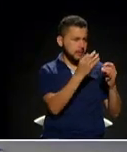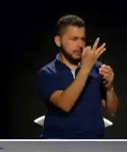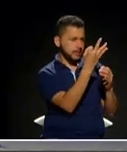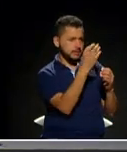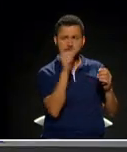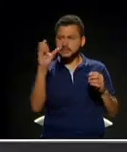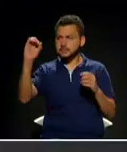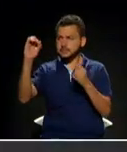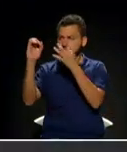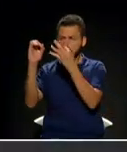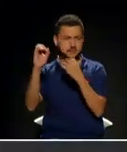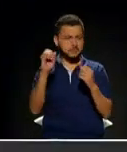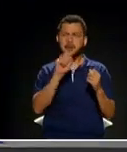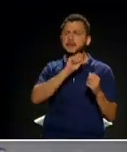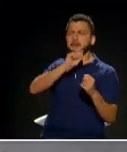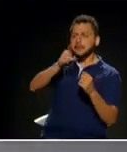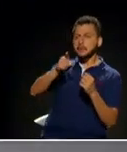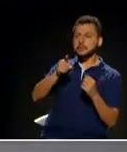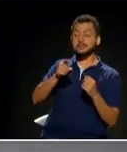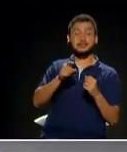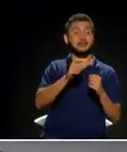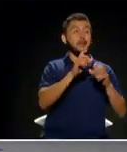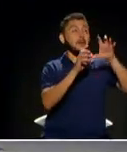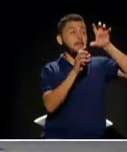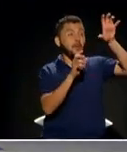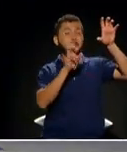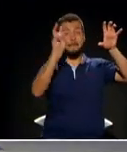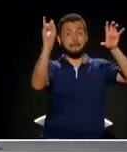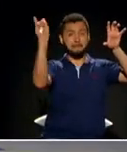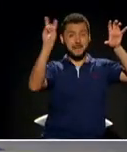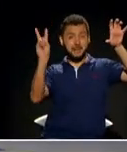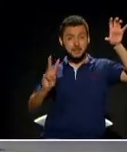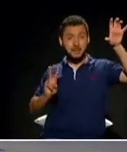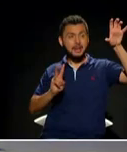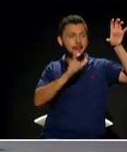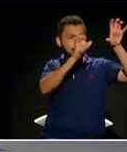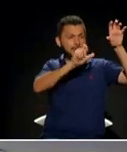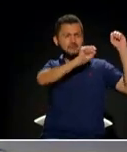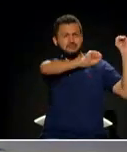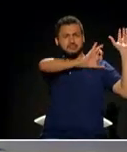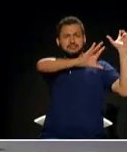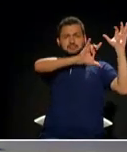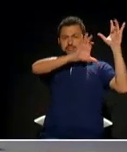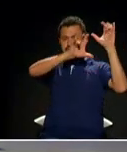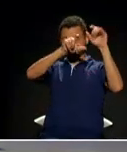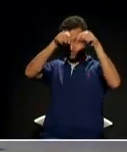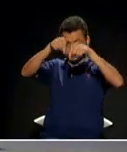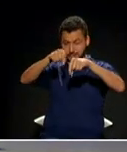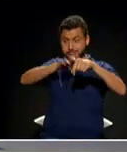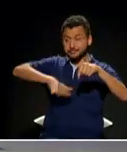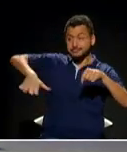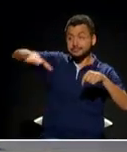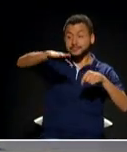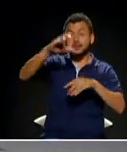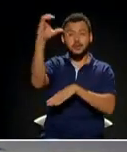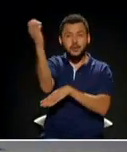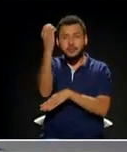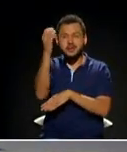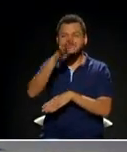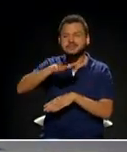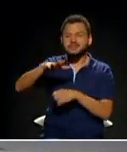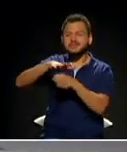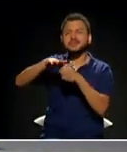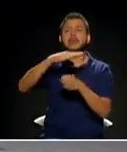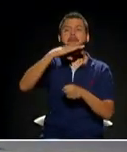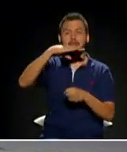migración venezolana no sólo se han pactado el tema del empleo en la ciudad sino que también se revivió un fenómeno que incluso en medellín creíamos que ya había desaparecido